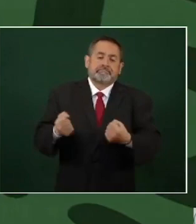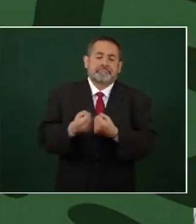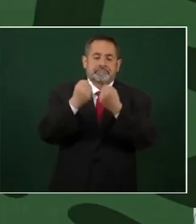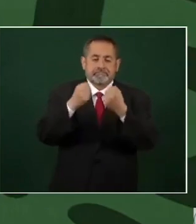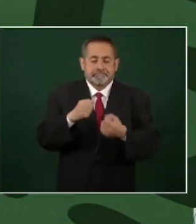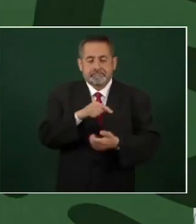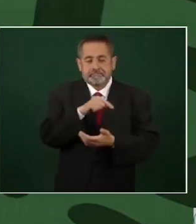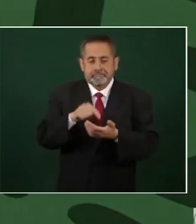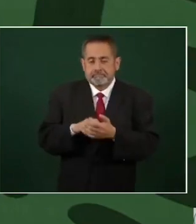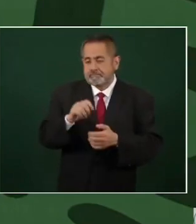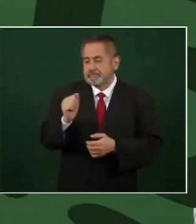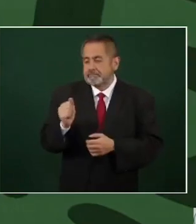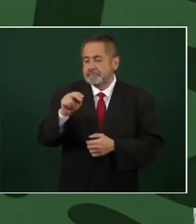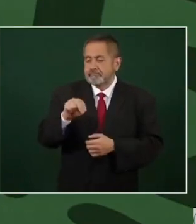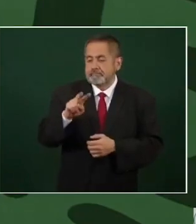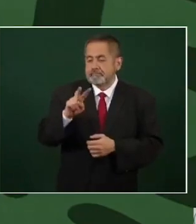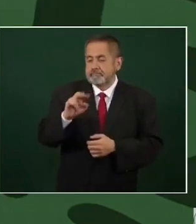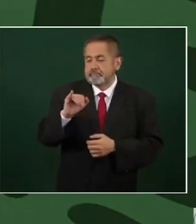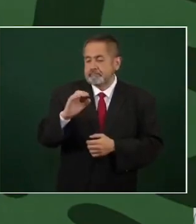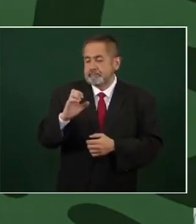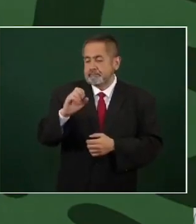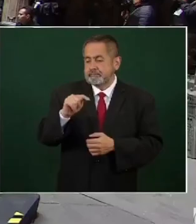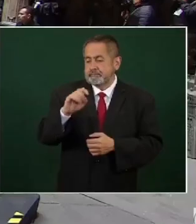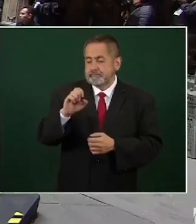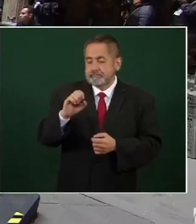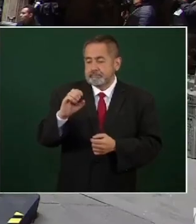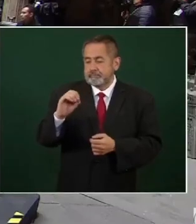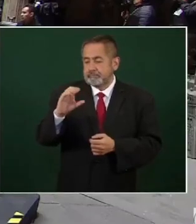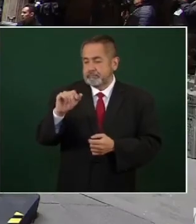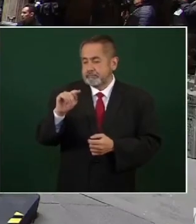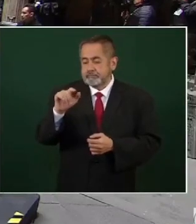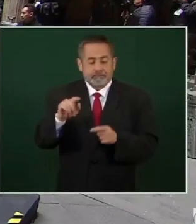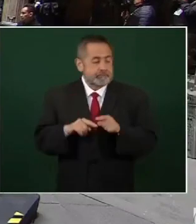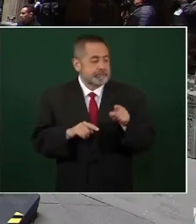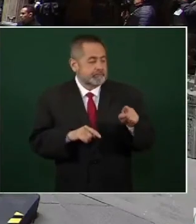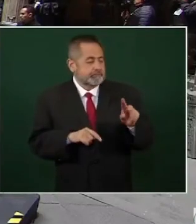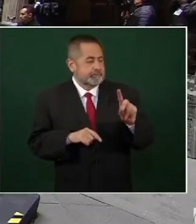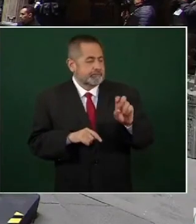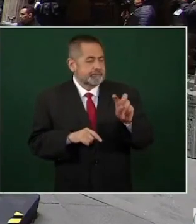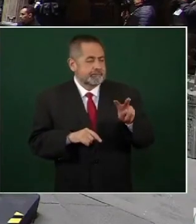Vicente Coatlán con Sola de Vega.